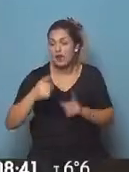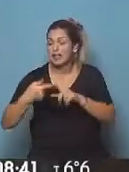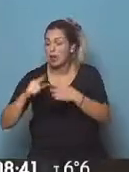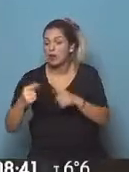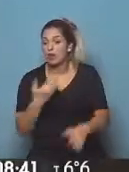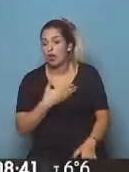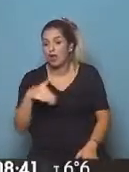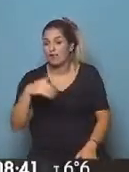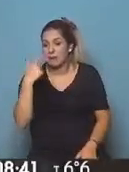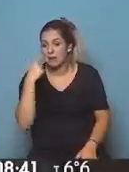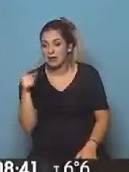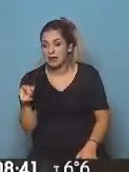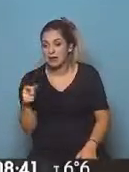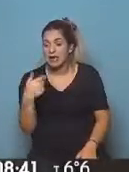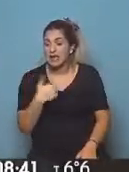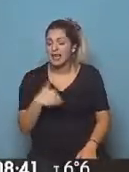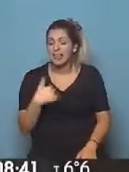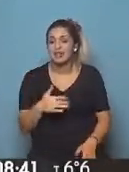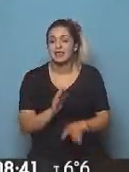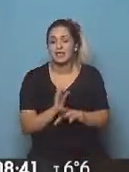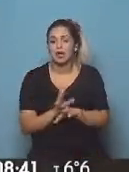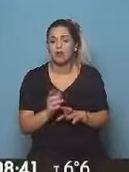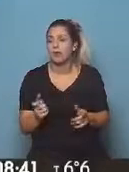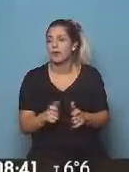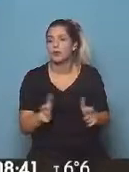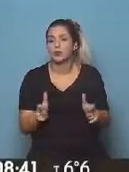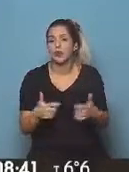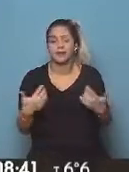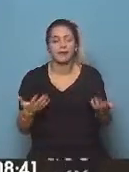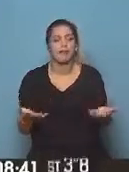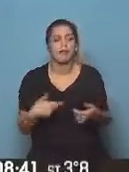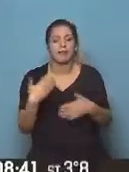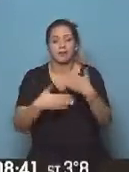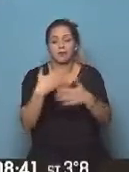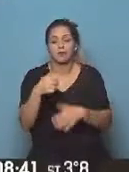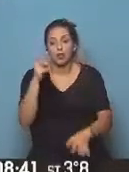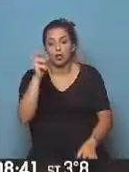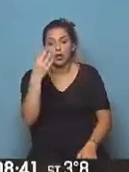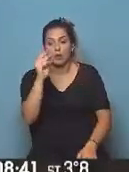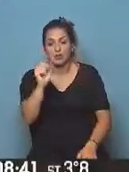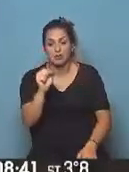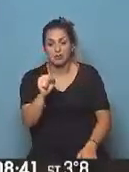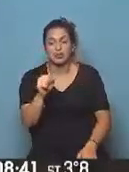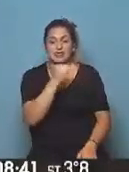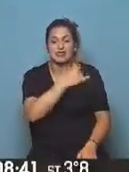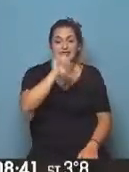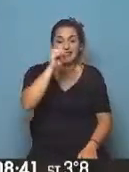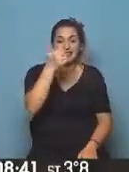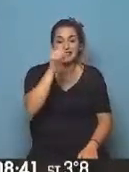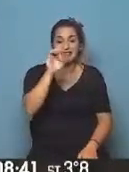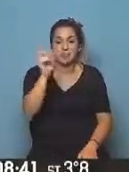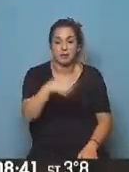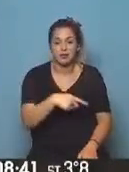puesto a la argentina en una suerte de shock recesivo el dólar a 40 y las tasas de interés a 60